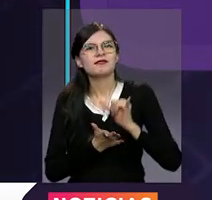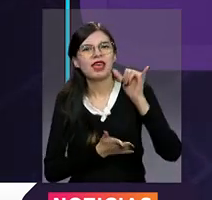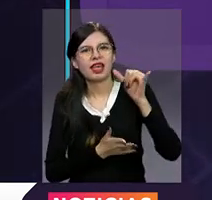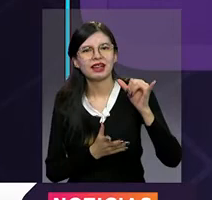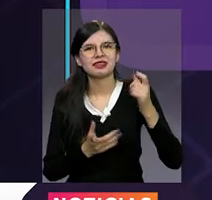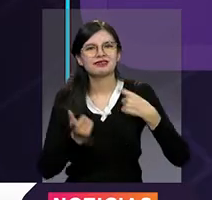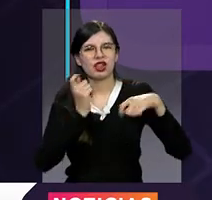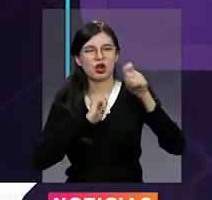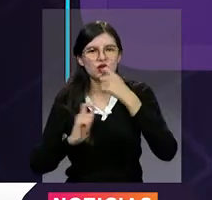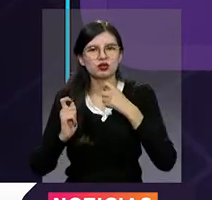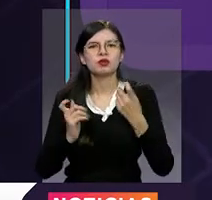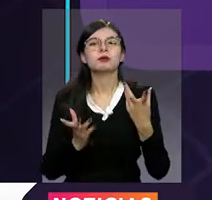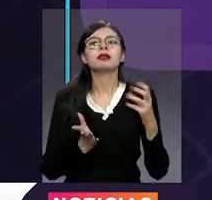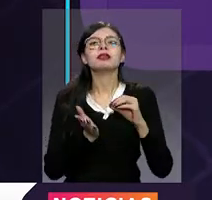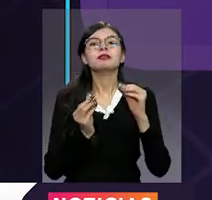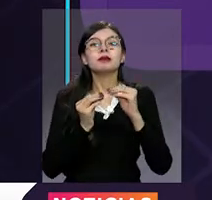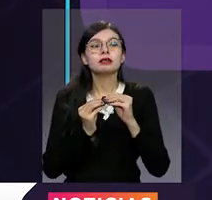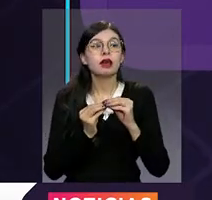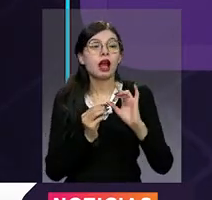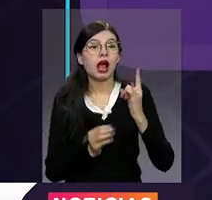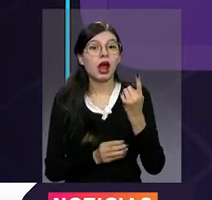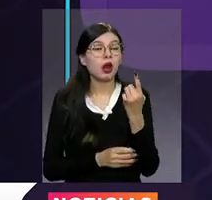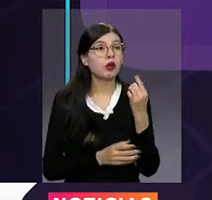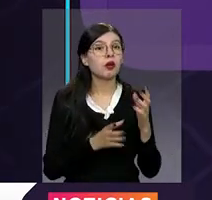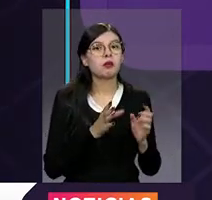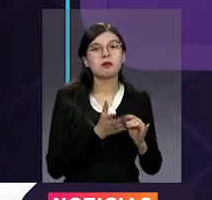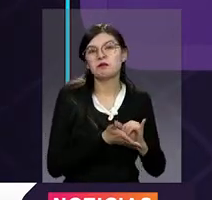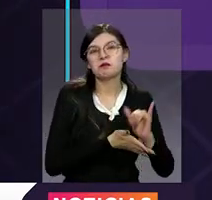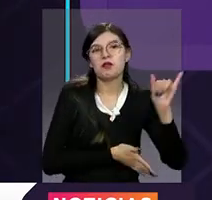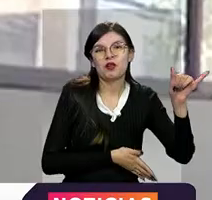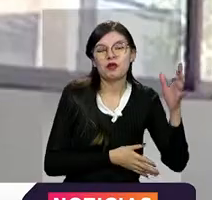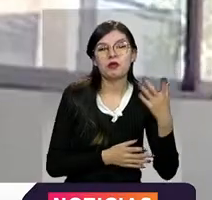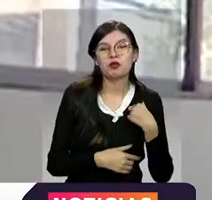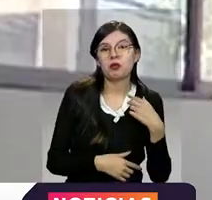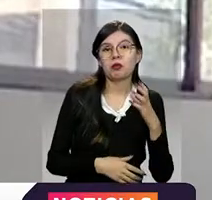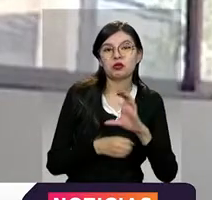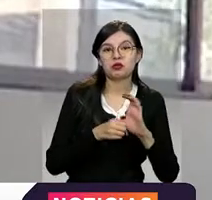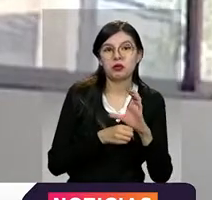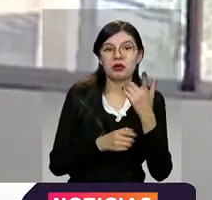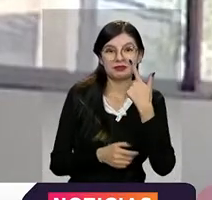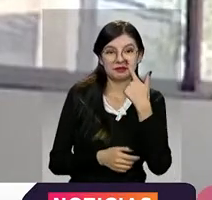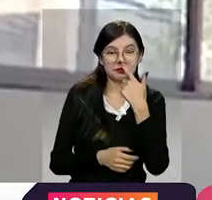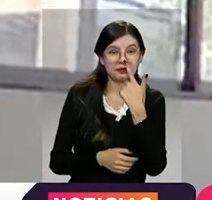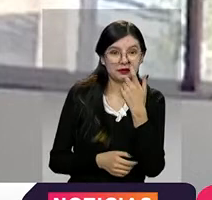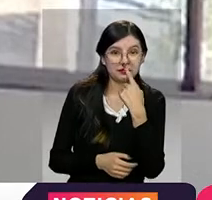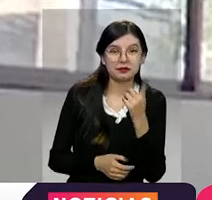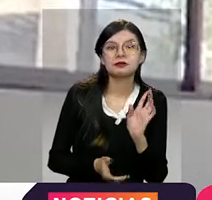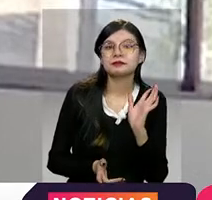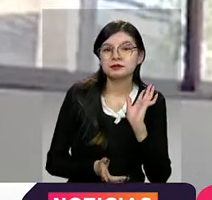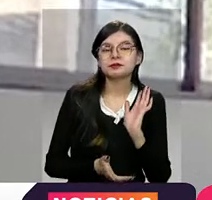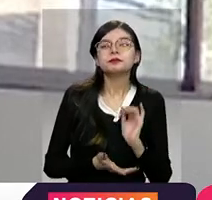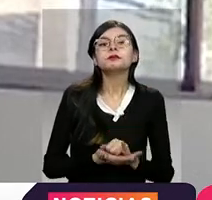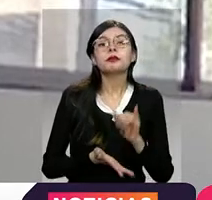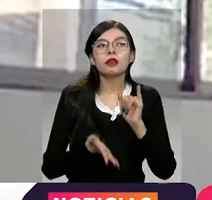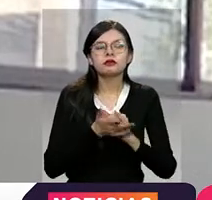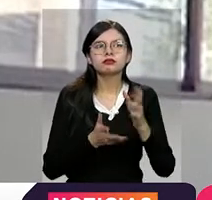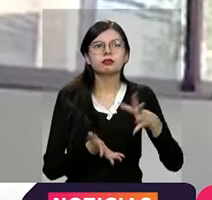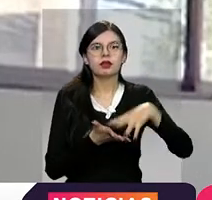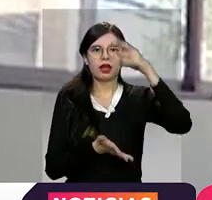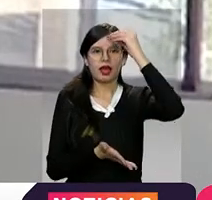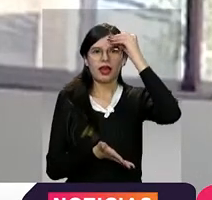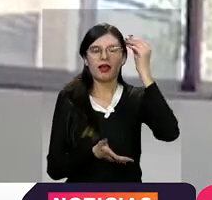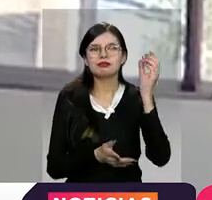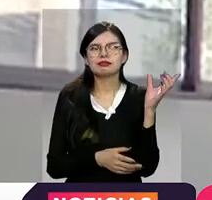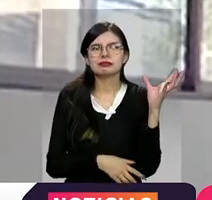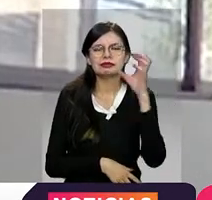de Escapada Urbana. A su vez, Colombia recibió 11 nominaciones. Esto definitivamente nos confirma que Colombia se